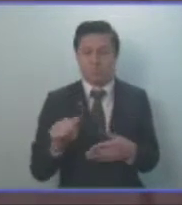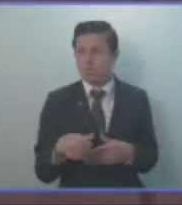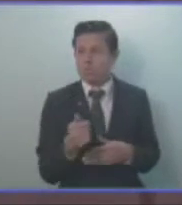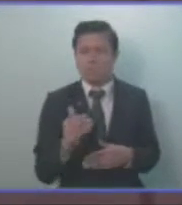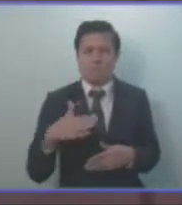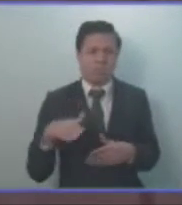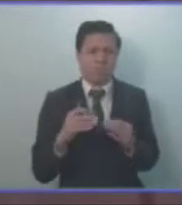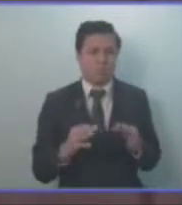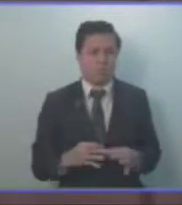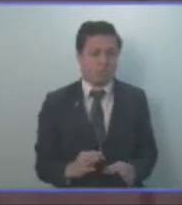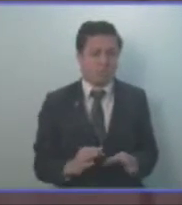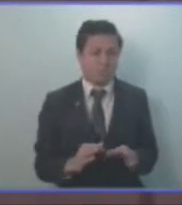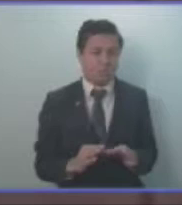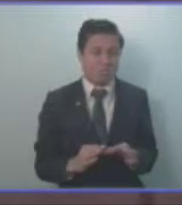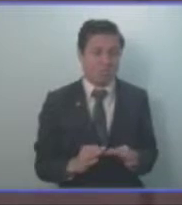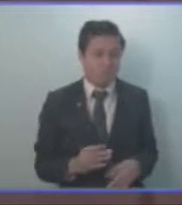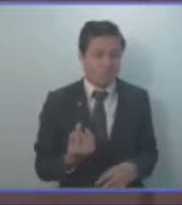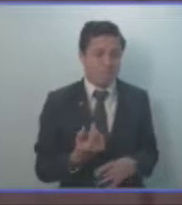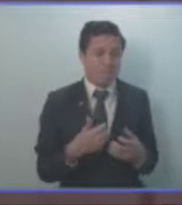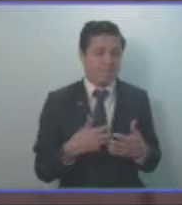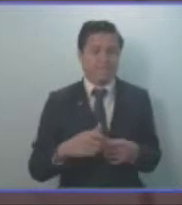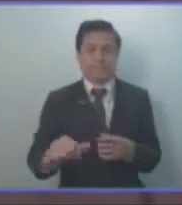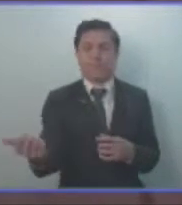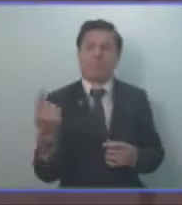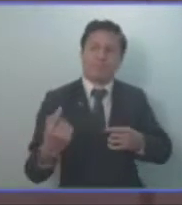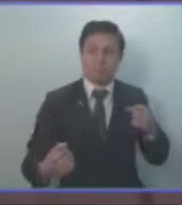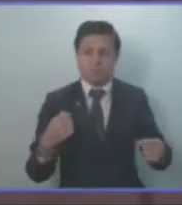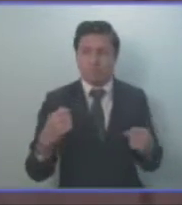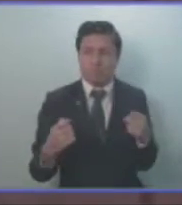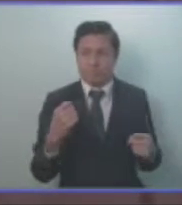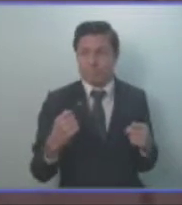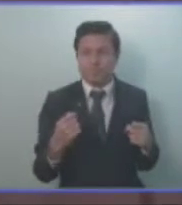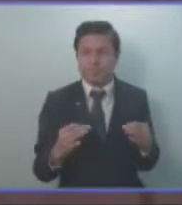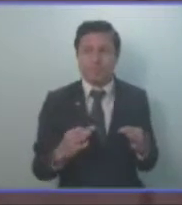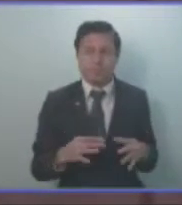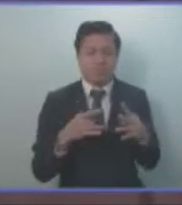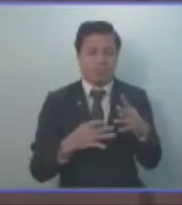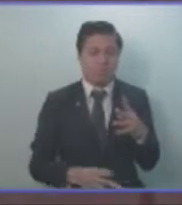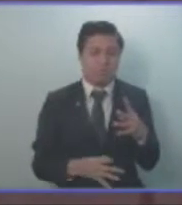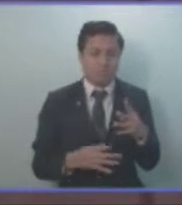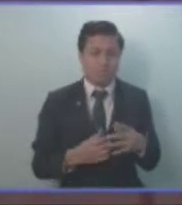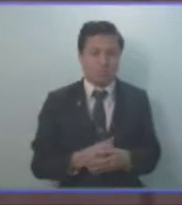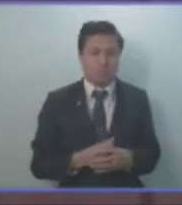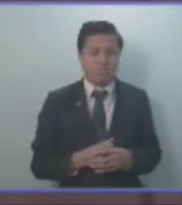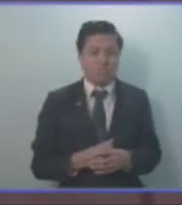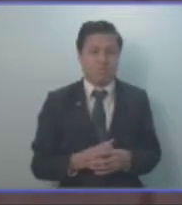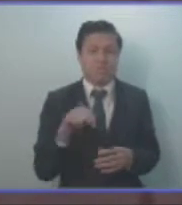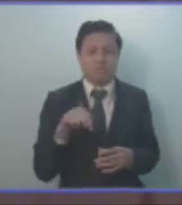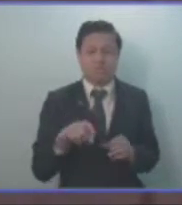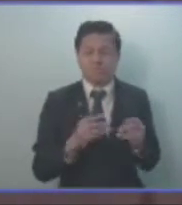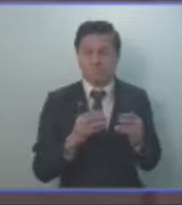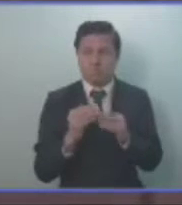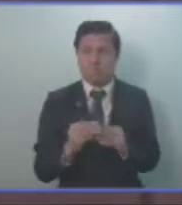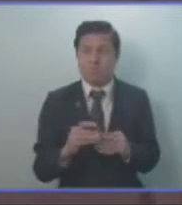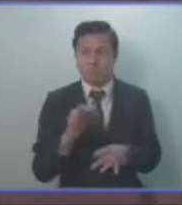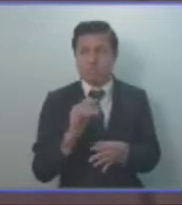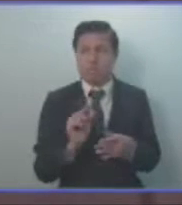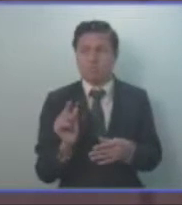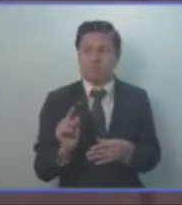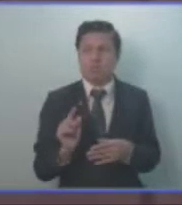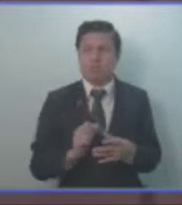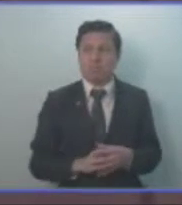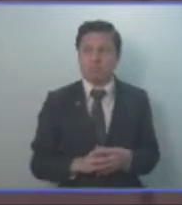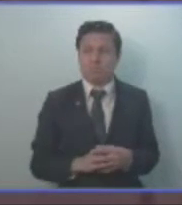de sus modalidades al propietario del vehículo vinculado al instrumento legal respectivo, sea este la concesión o el